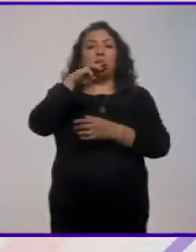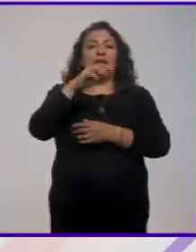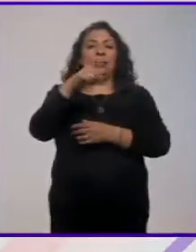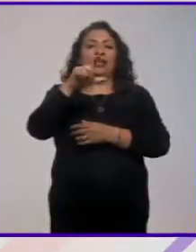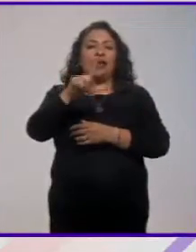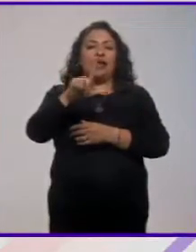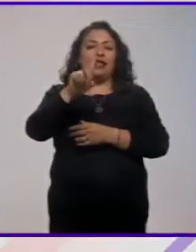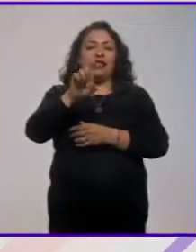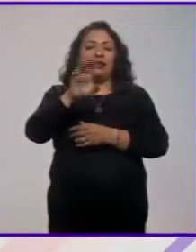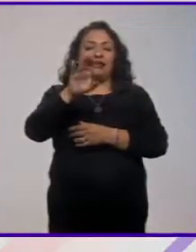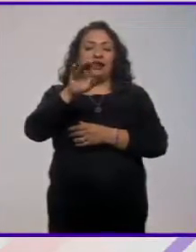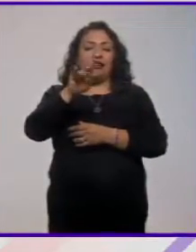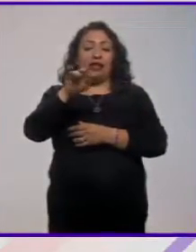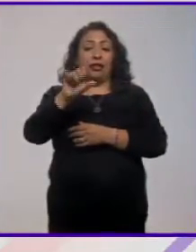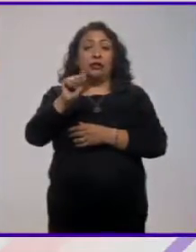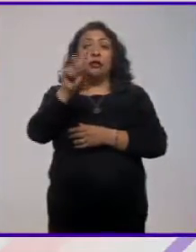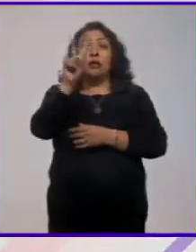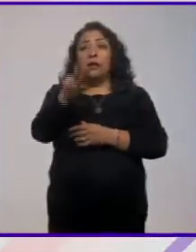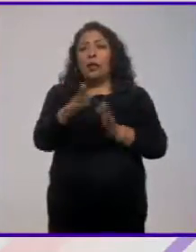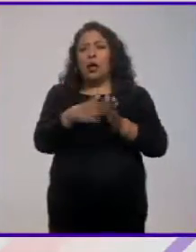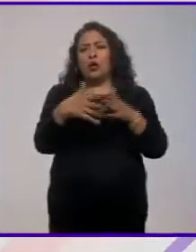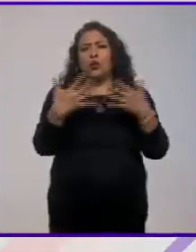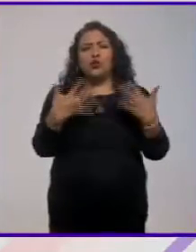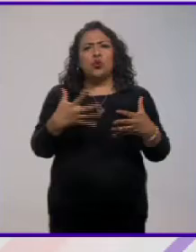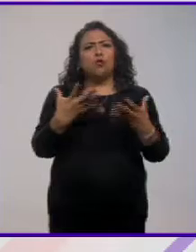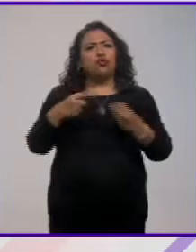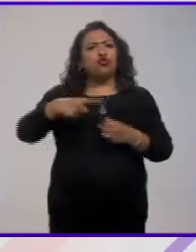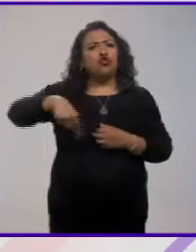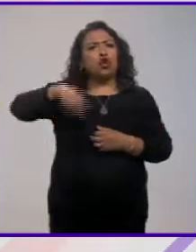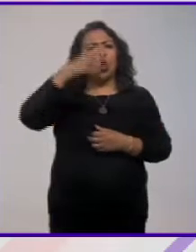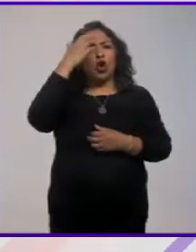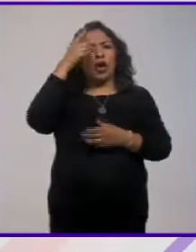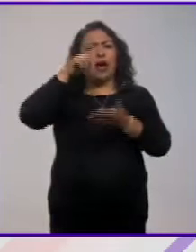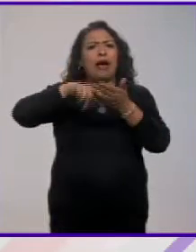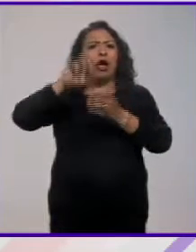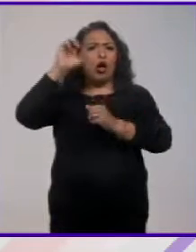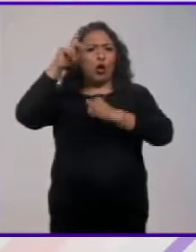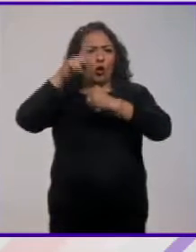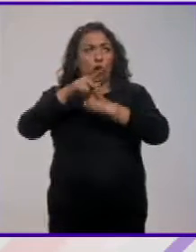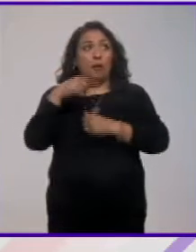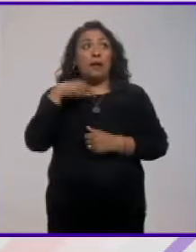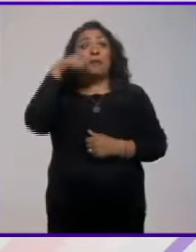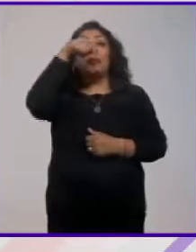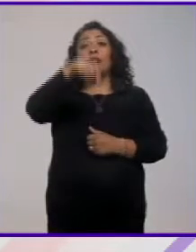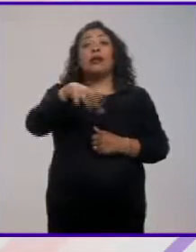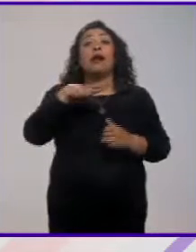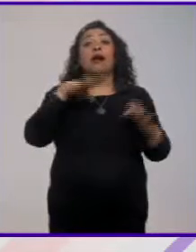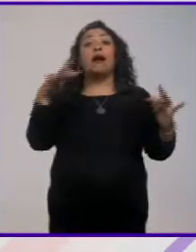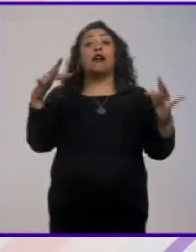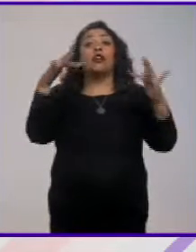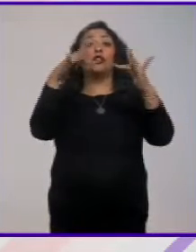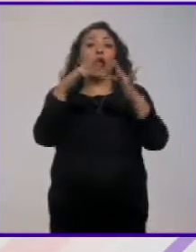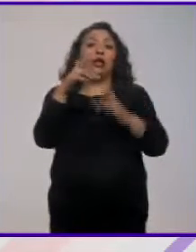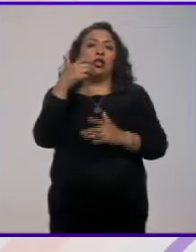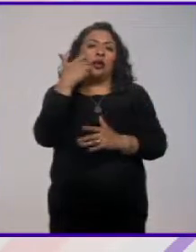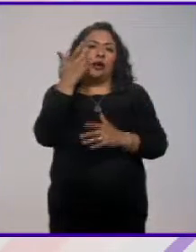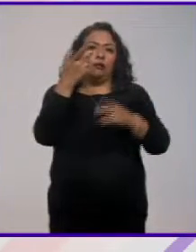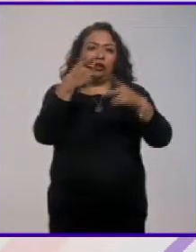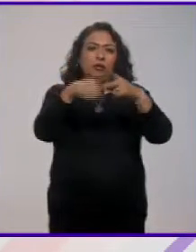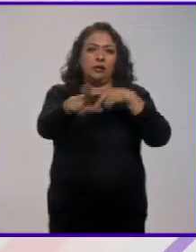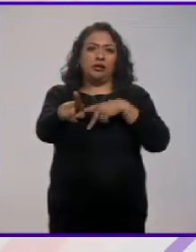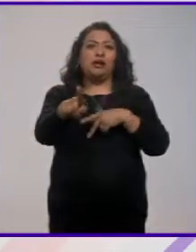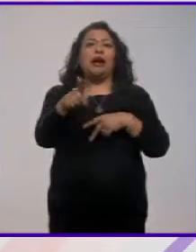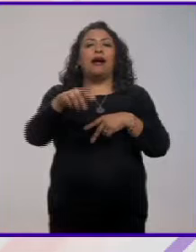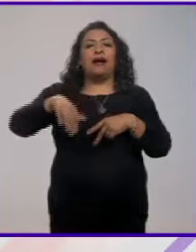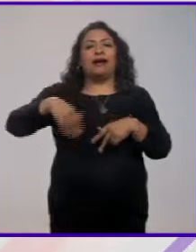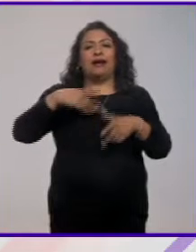Saavedra. Recordemos que fue un libro muy, muy popular en toda Europa. Bueno, desde aquí tenemos nuestra transmisión. Queremos comenzar con esto